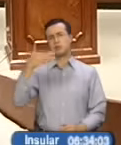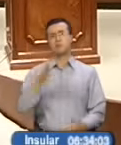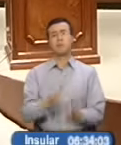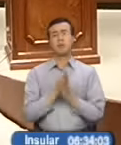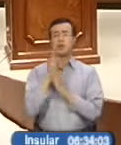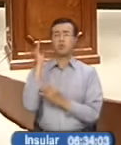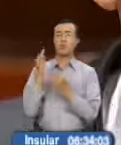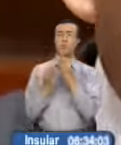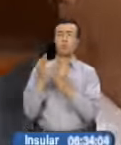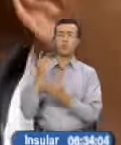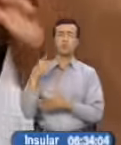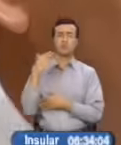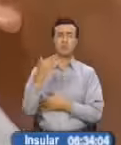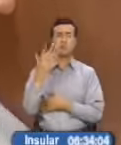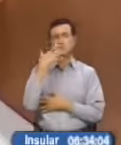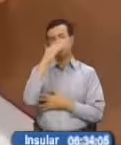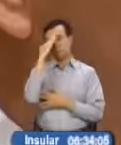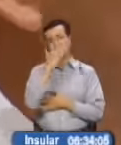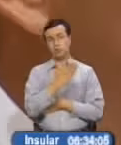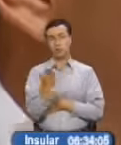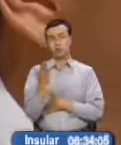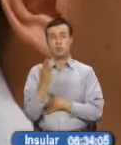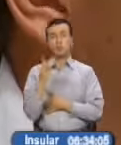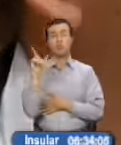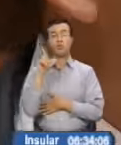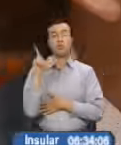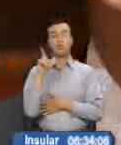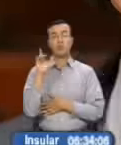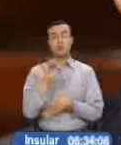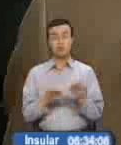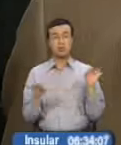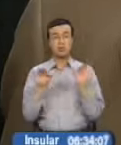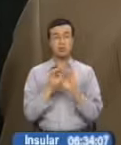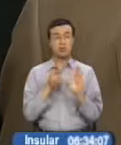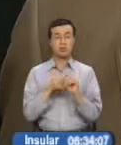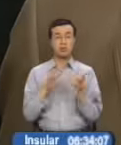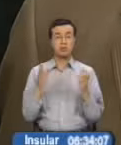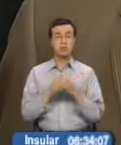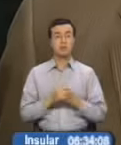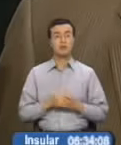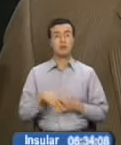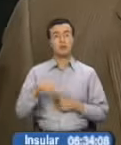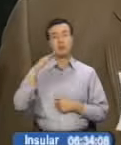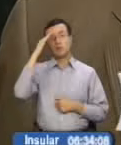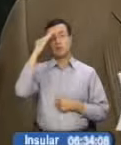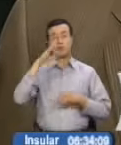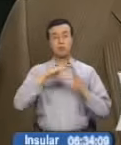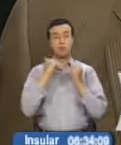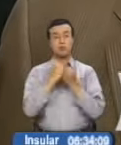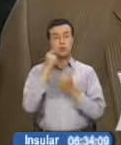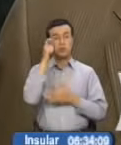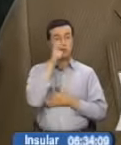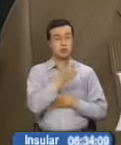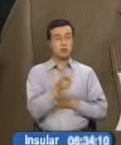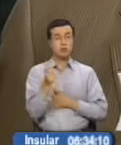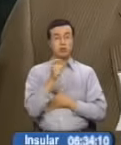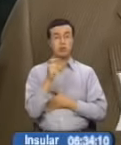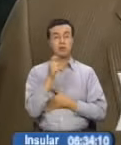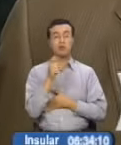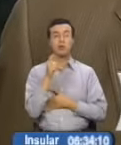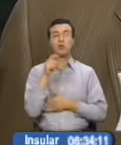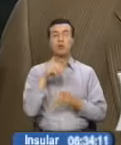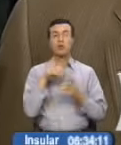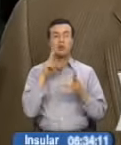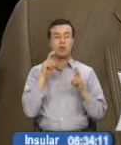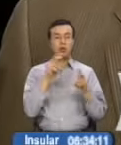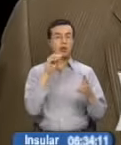pedido de juicio político y que por eso su presencia este lunes no era necesaria. Sin saber que allí la Comisión de Fiscalización archivará el tema como